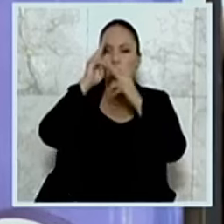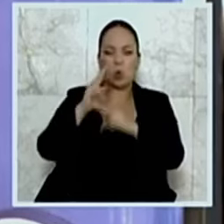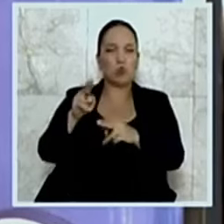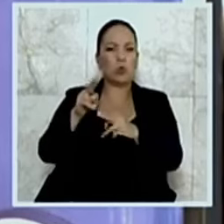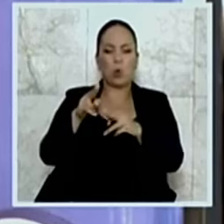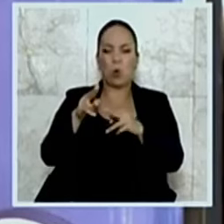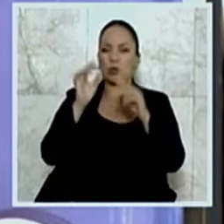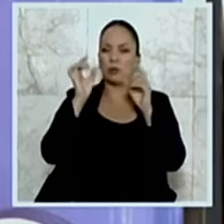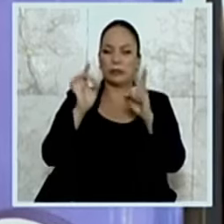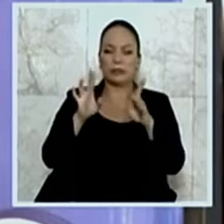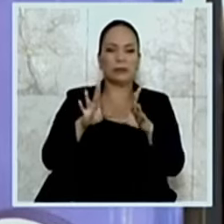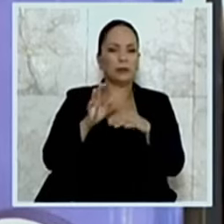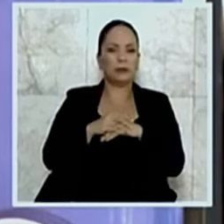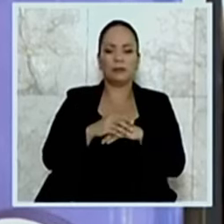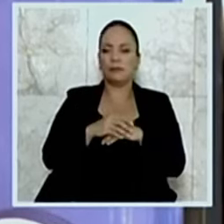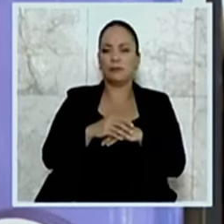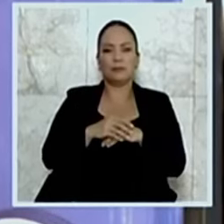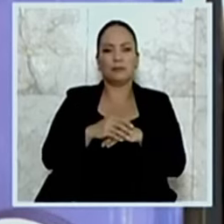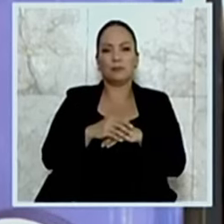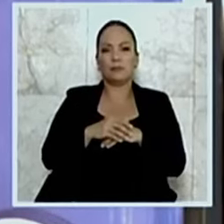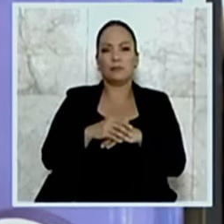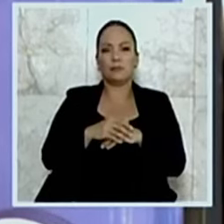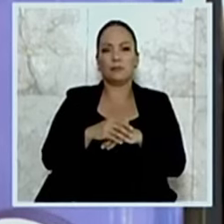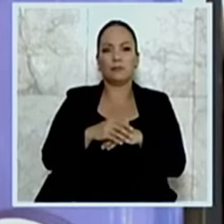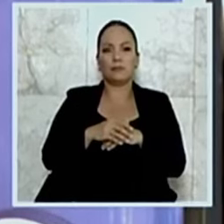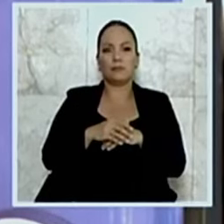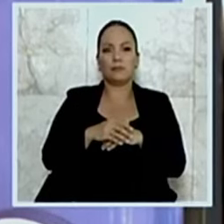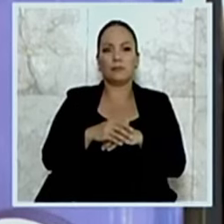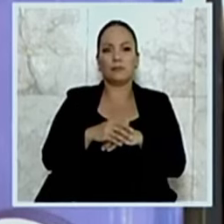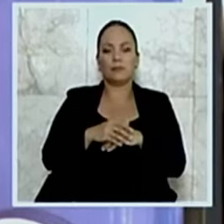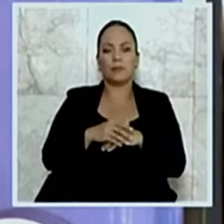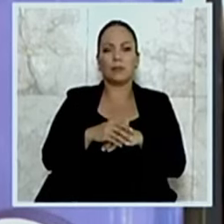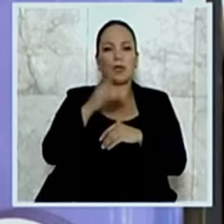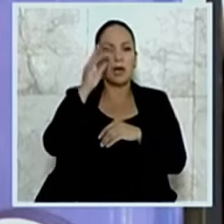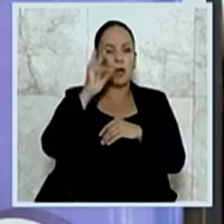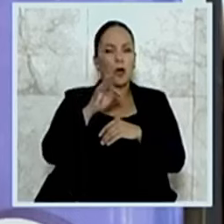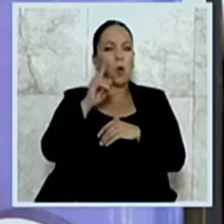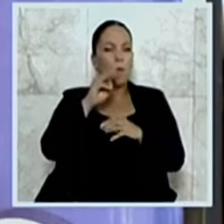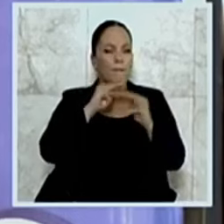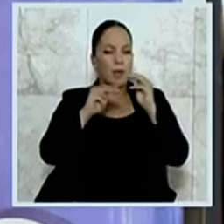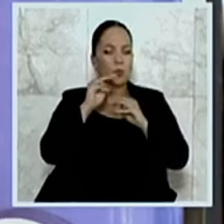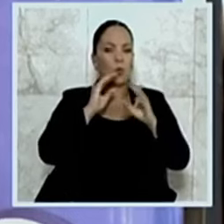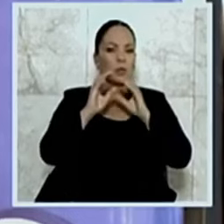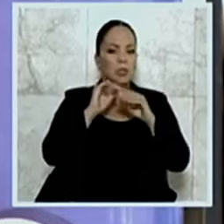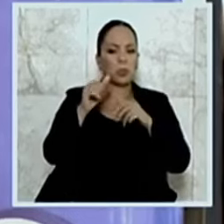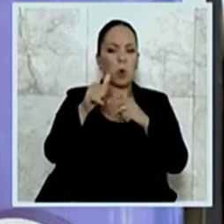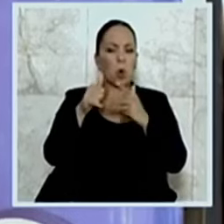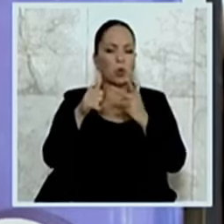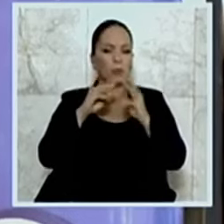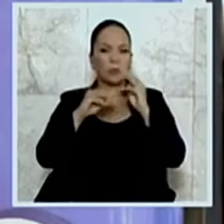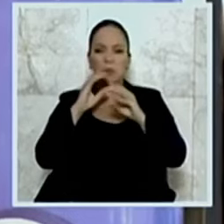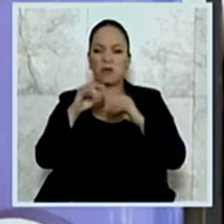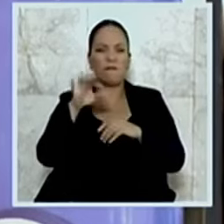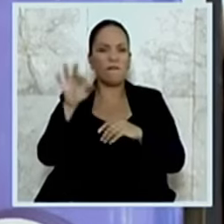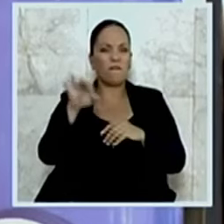nacional lo que pasó con esa persona a quien la mancillaron su honor de